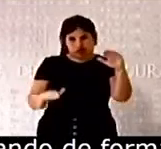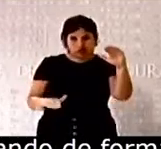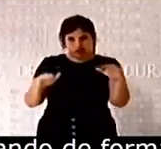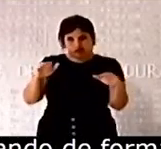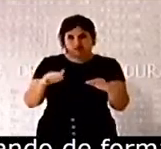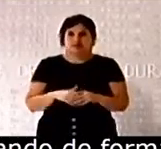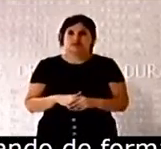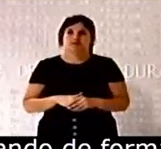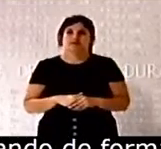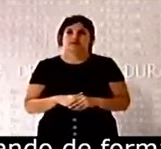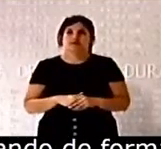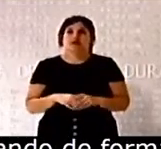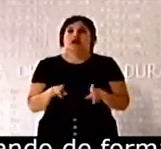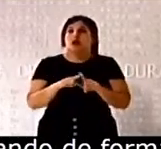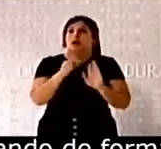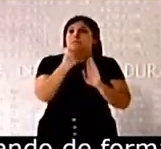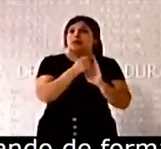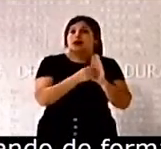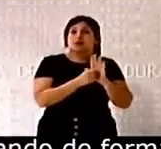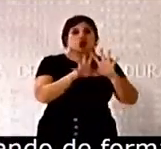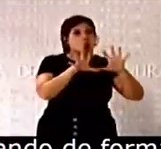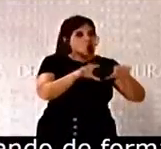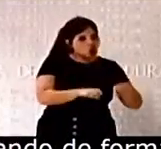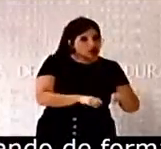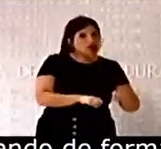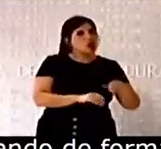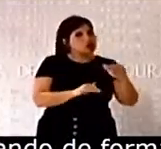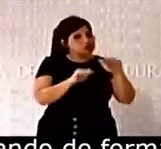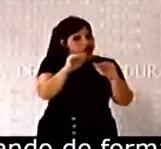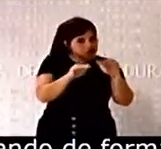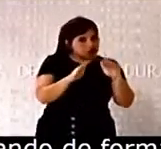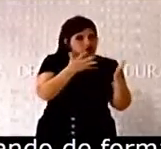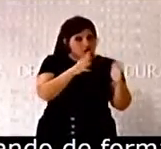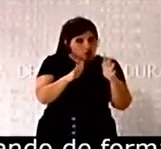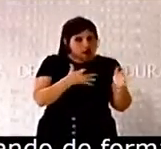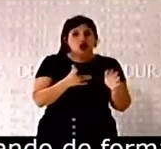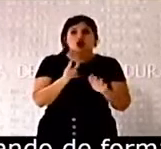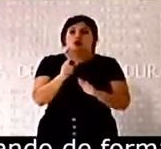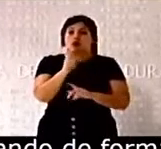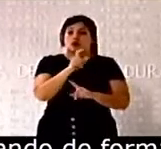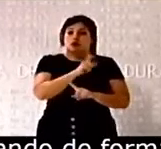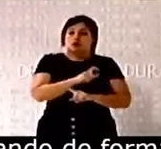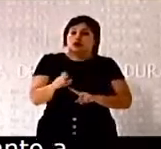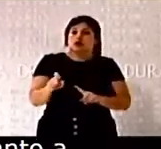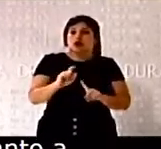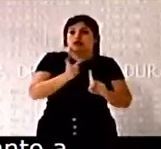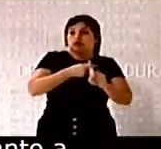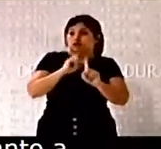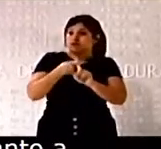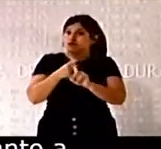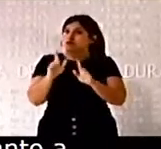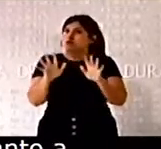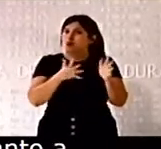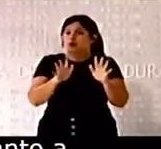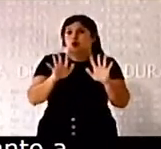No en cuanto a los parámetros de ocupación, no en cuanto a los parámetros de positividad de las pruebas, pero sí en cuanto a la incidencia.